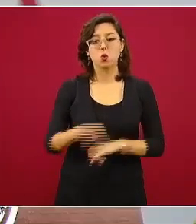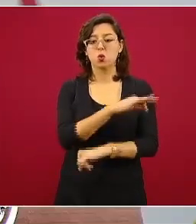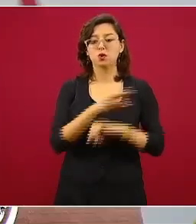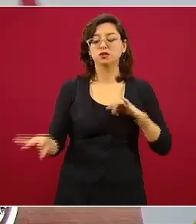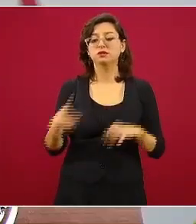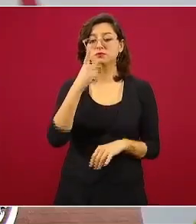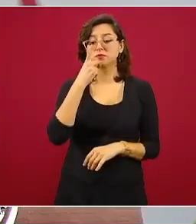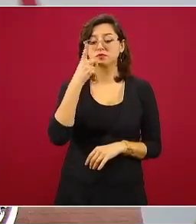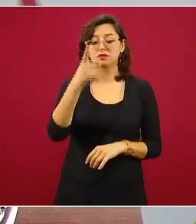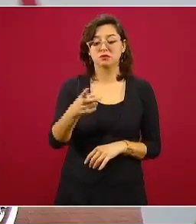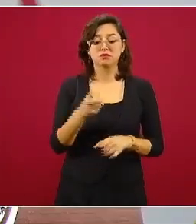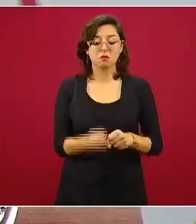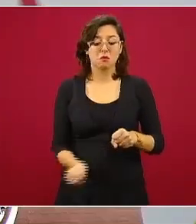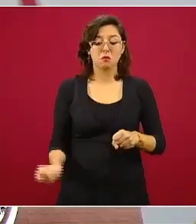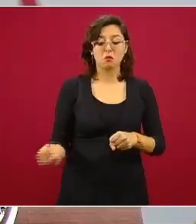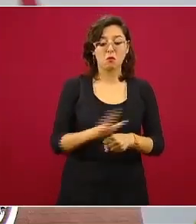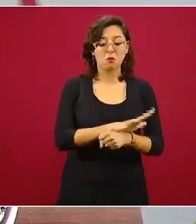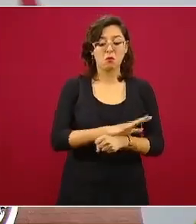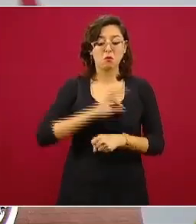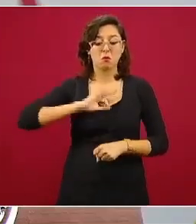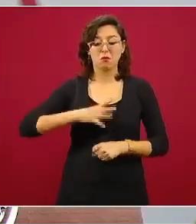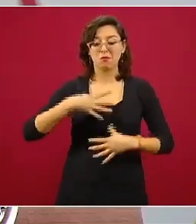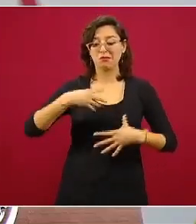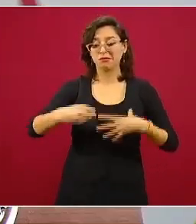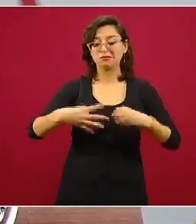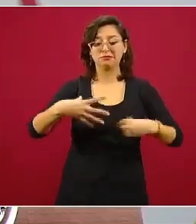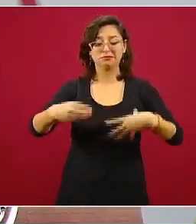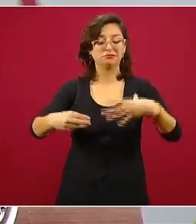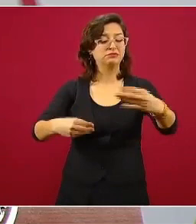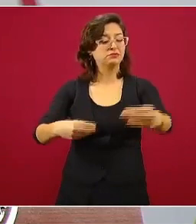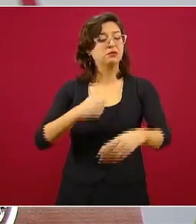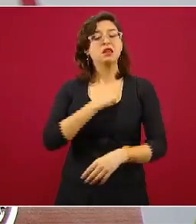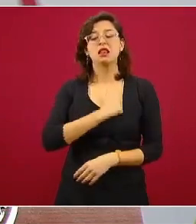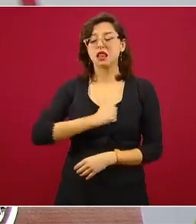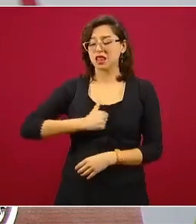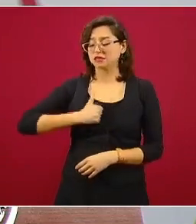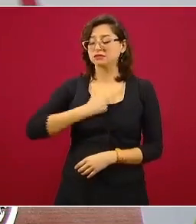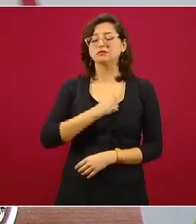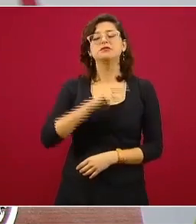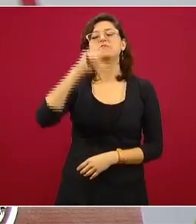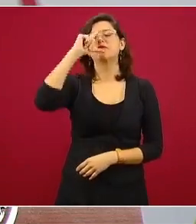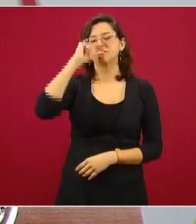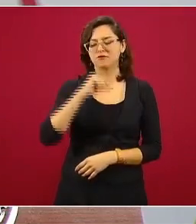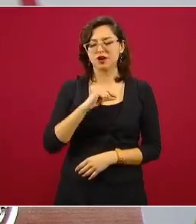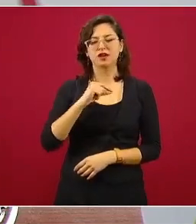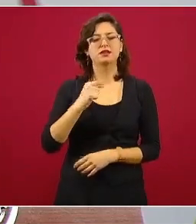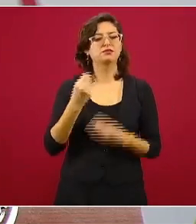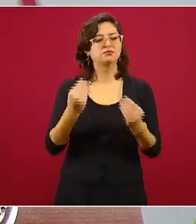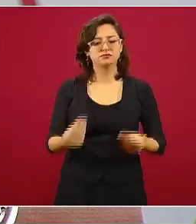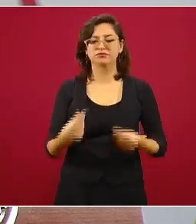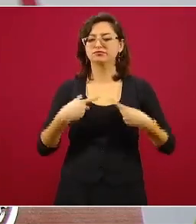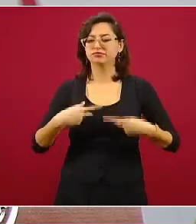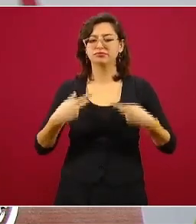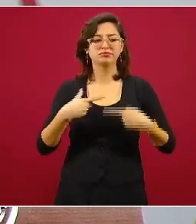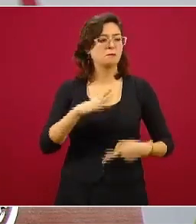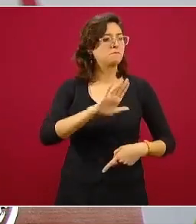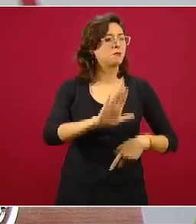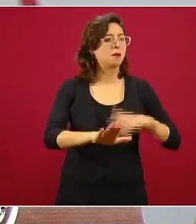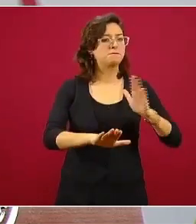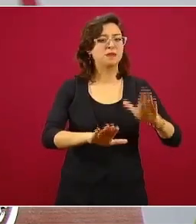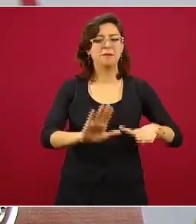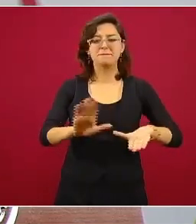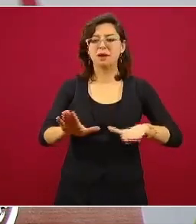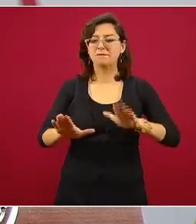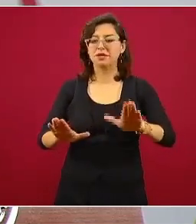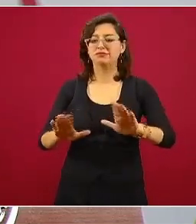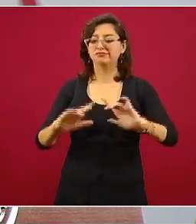nos dejará, desgraciadamente, centenares de miles de ausencias irreparables y